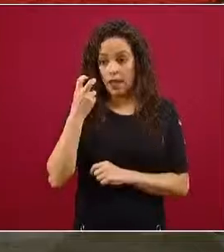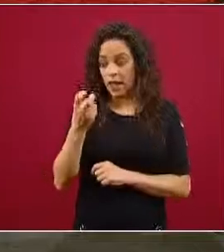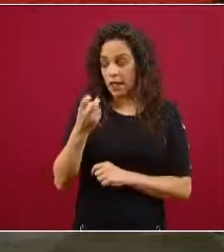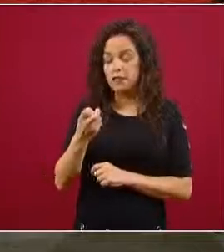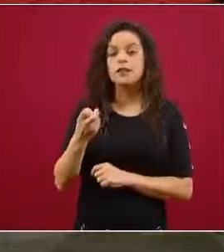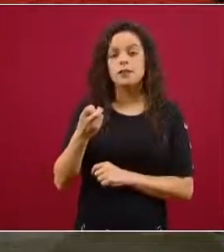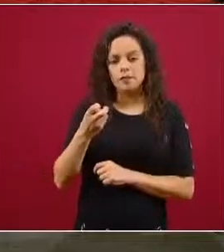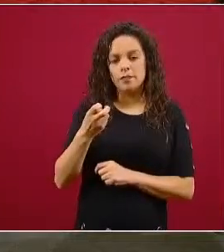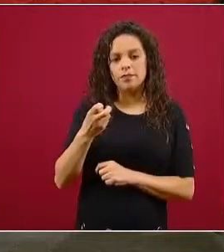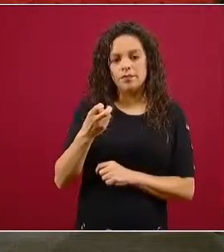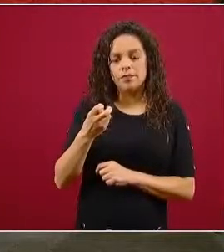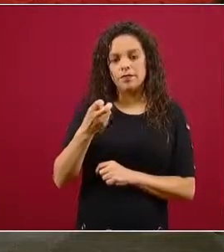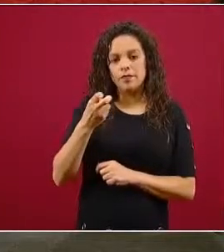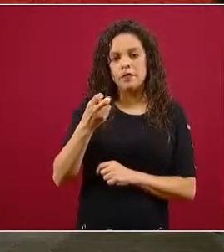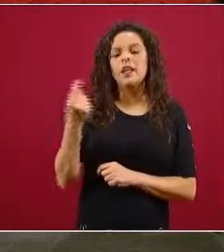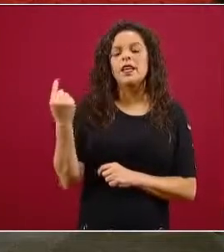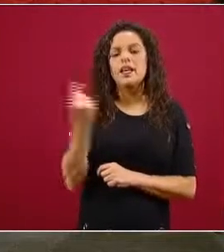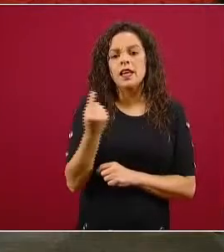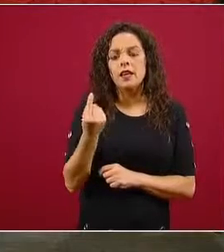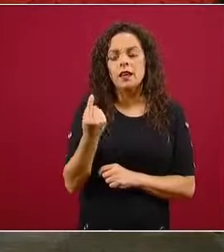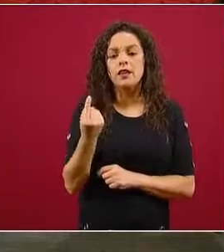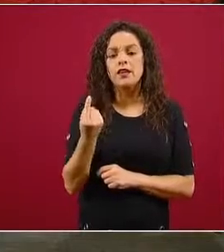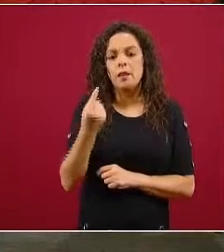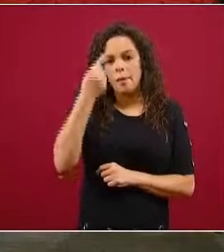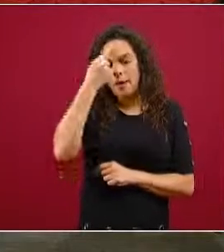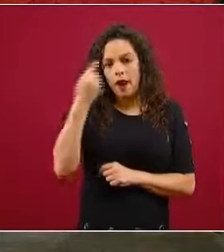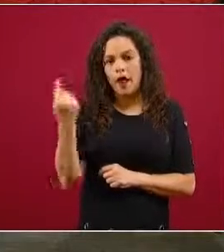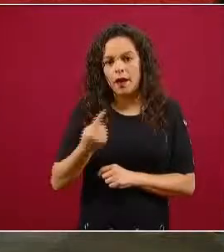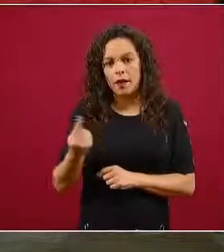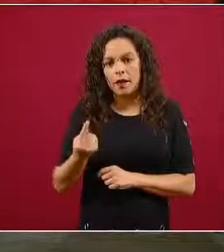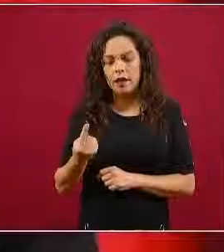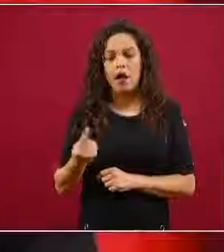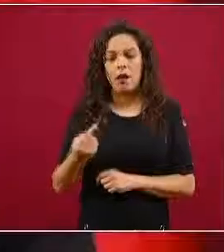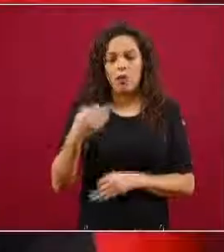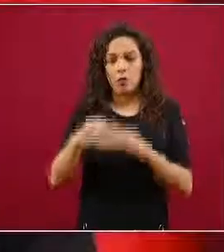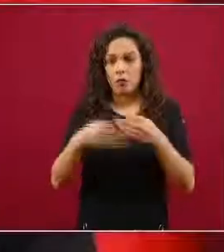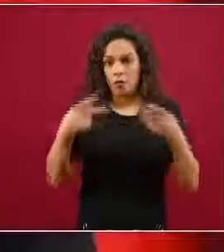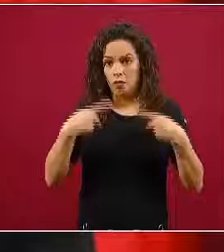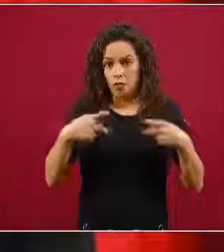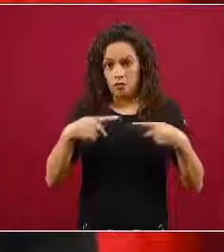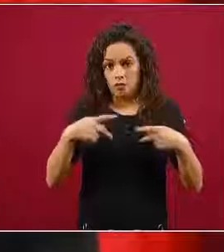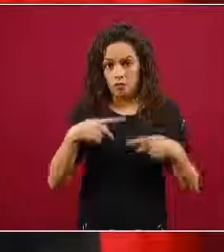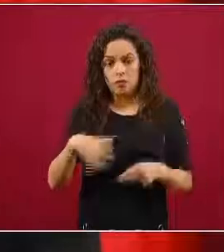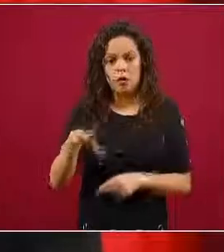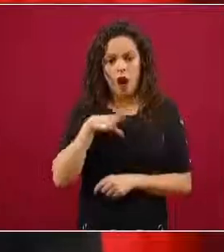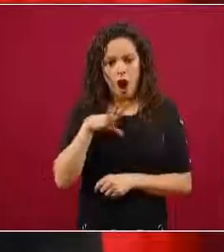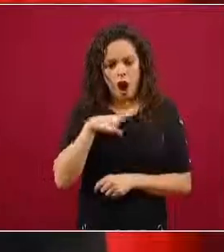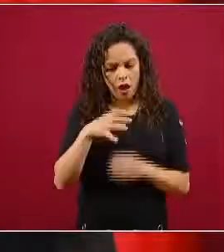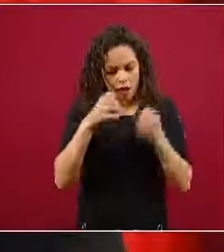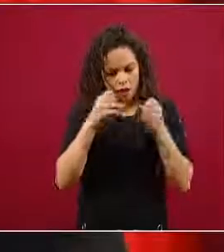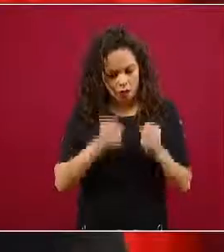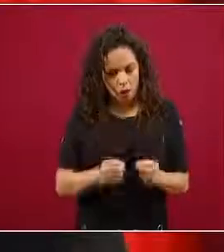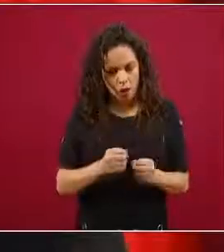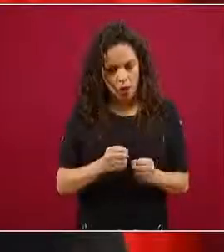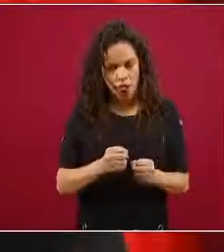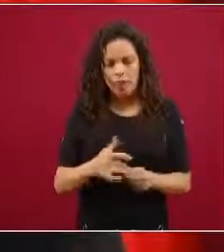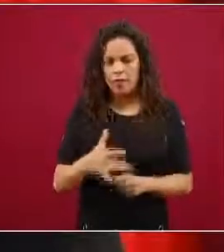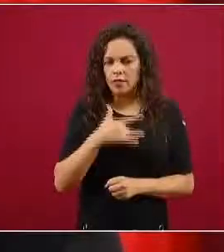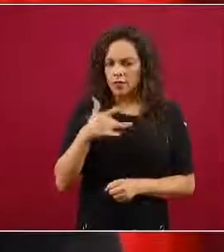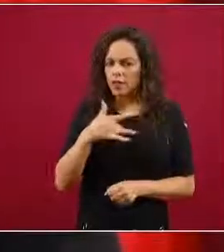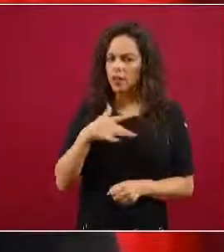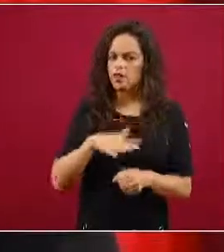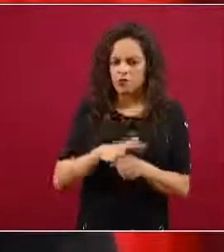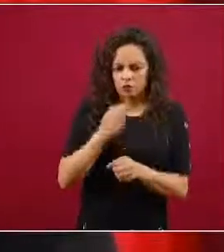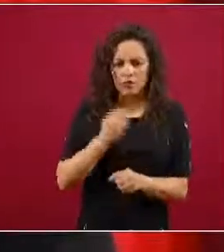es que la población tenga la suficiente seguridad. Sabemos justamente por las llamadas